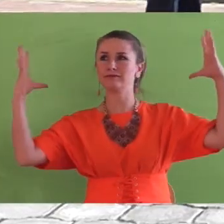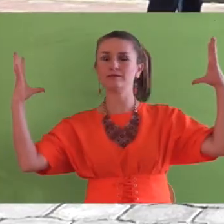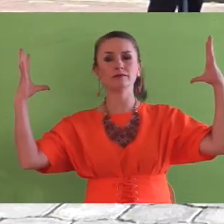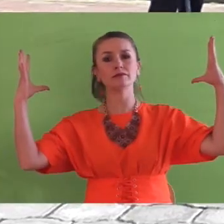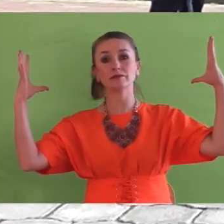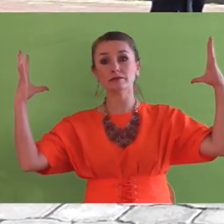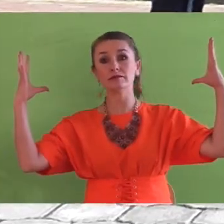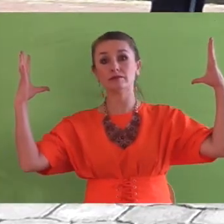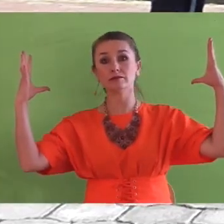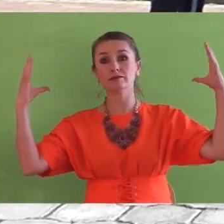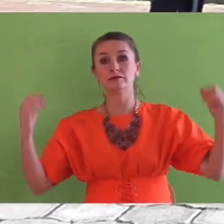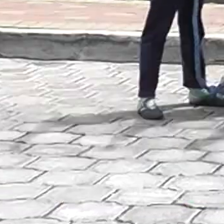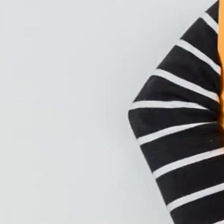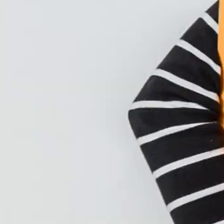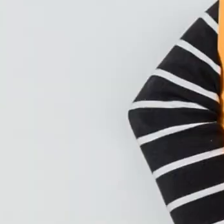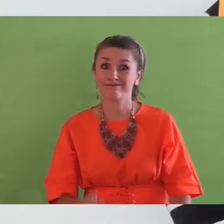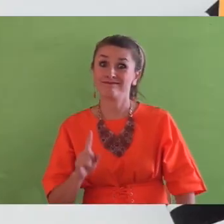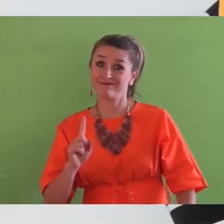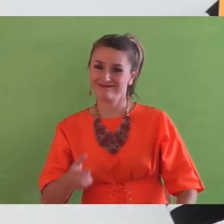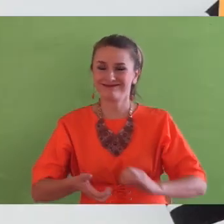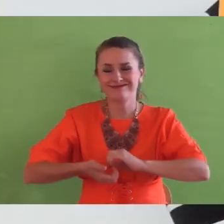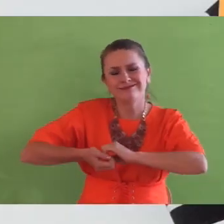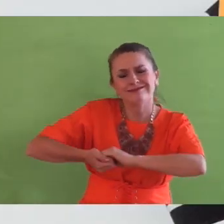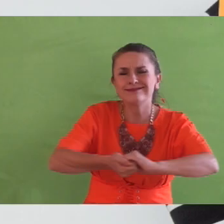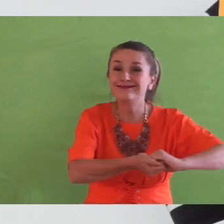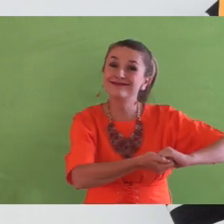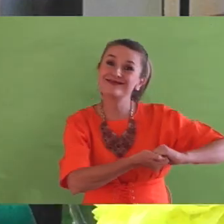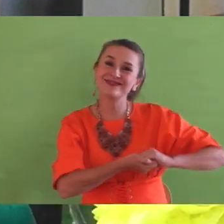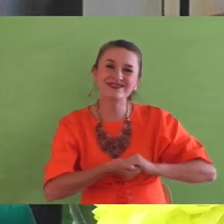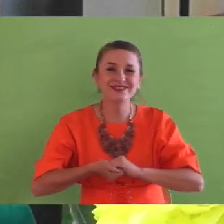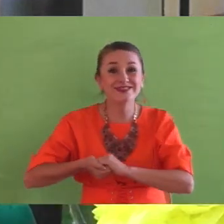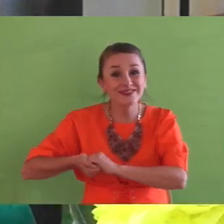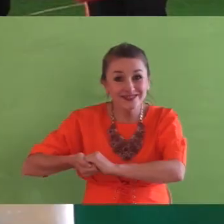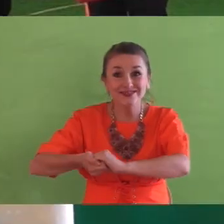mucho más. Y con